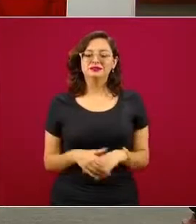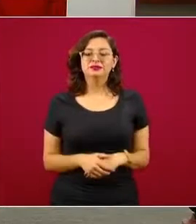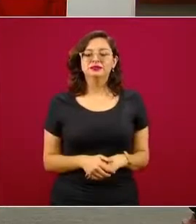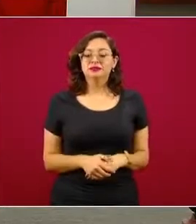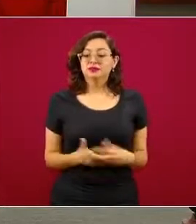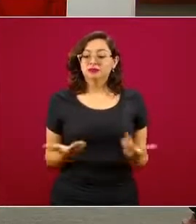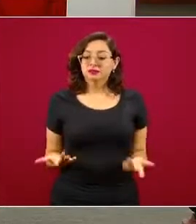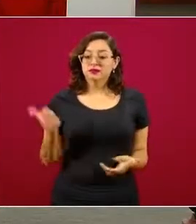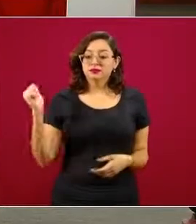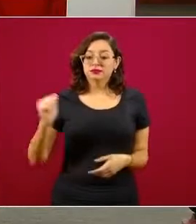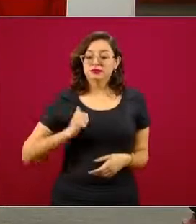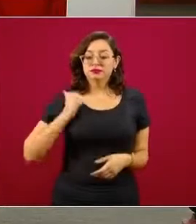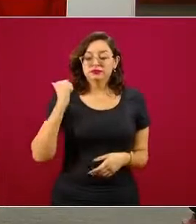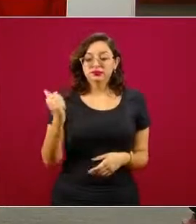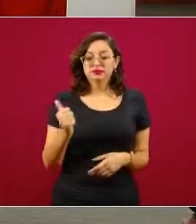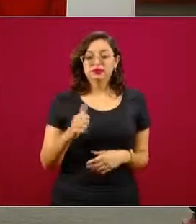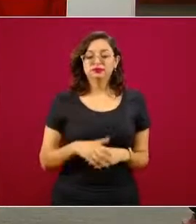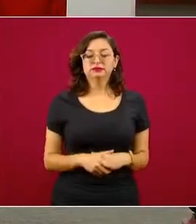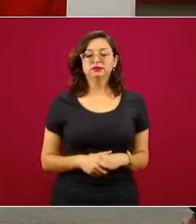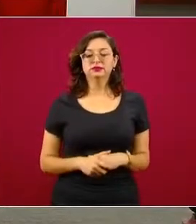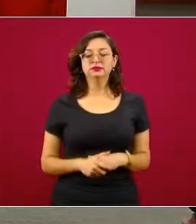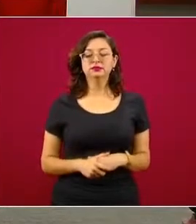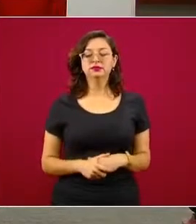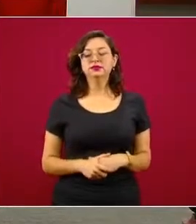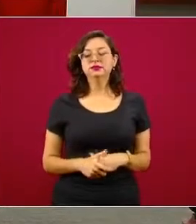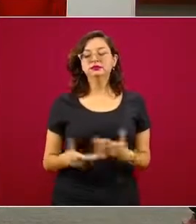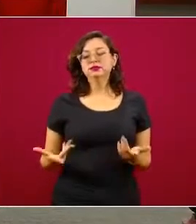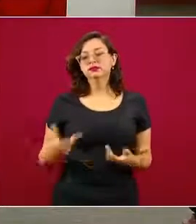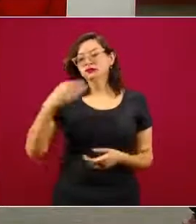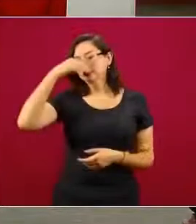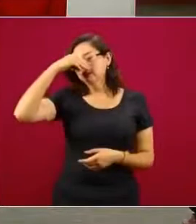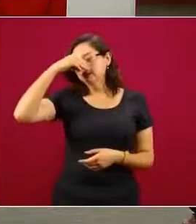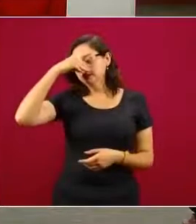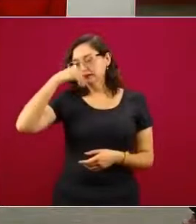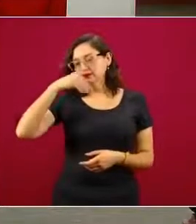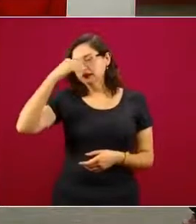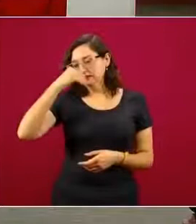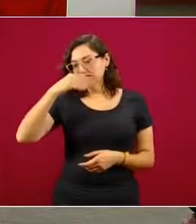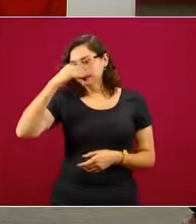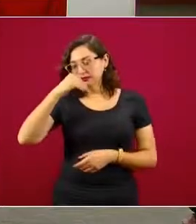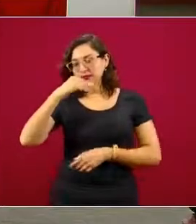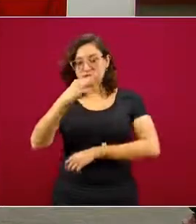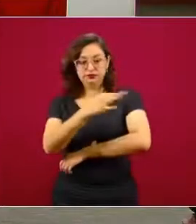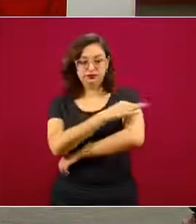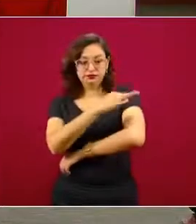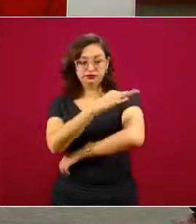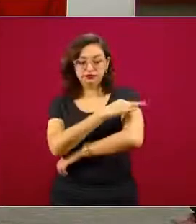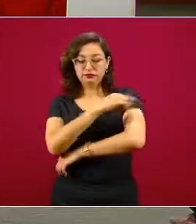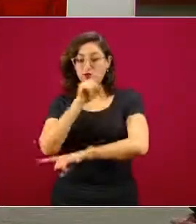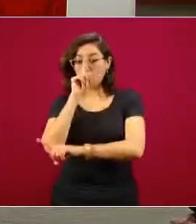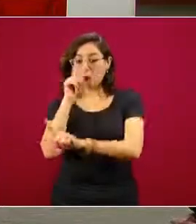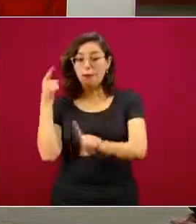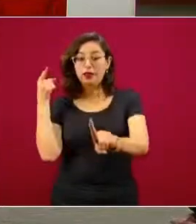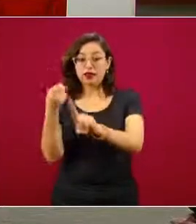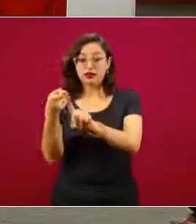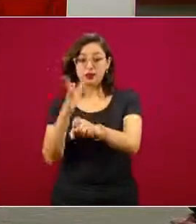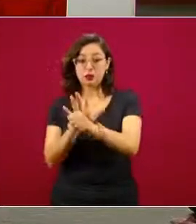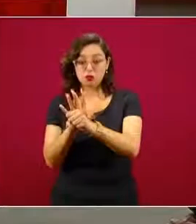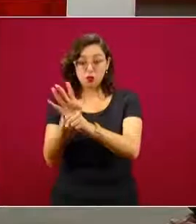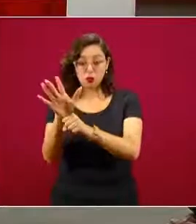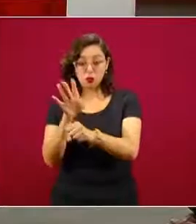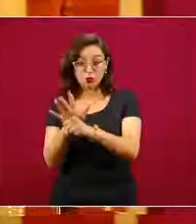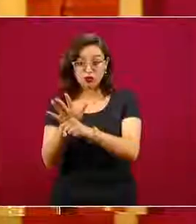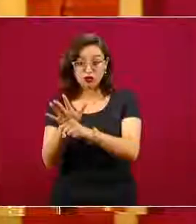que le agradezco, la vacunación contra influenza no tiene como objetivo, en general,